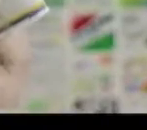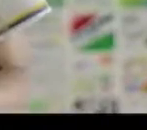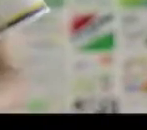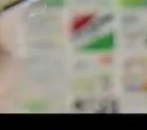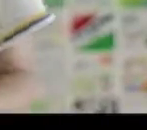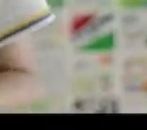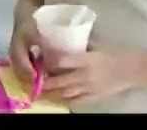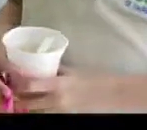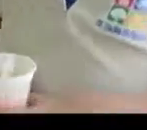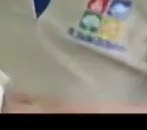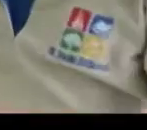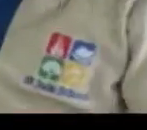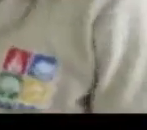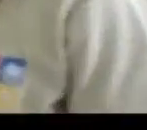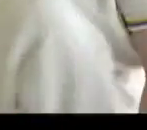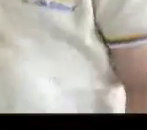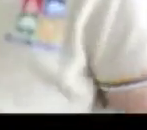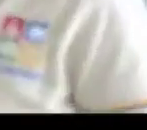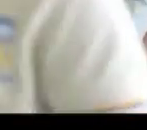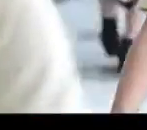Y ya.